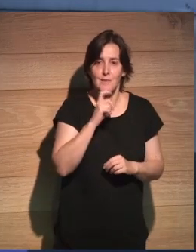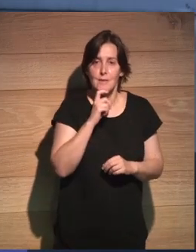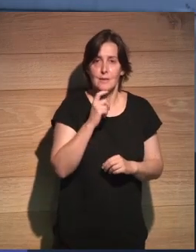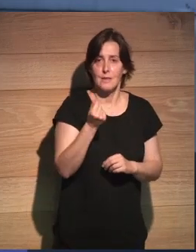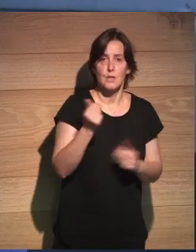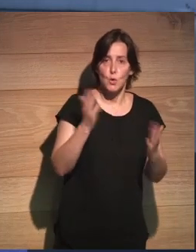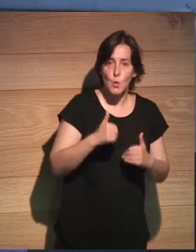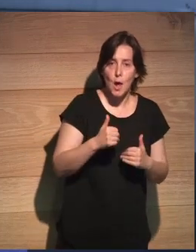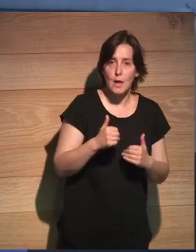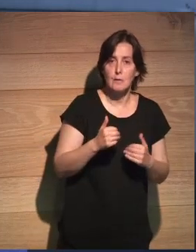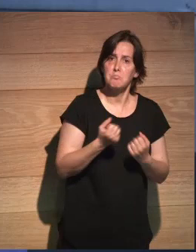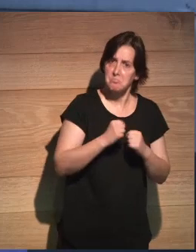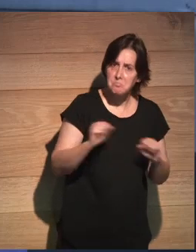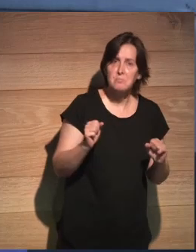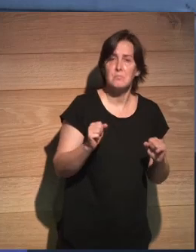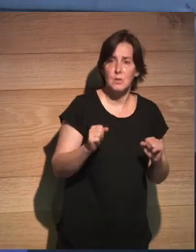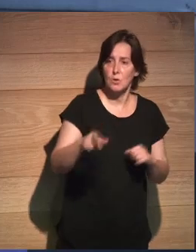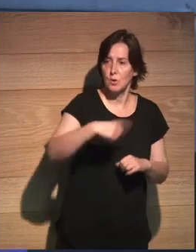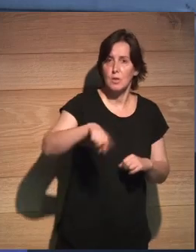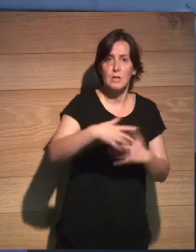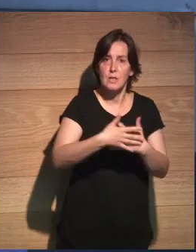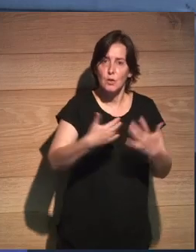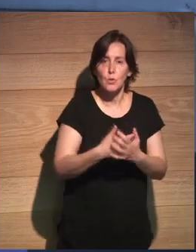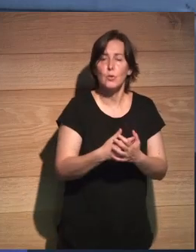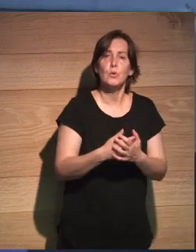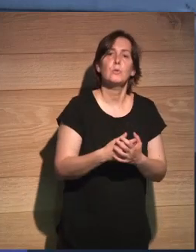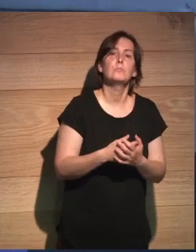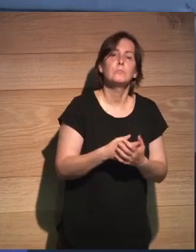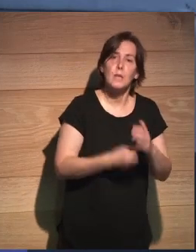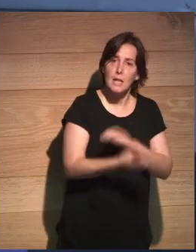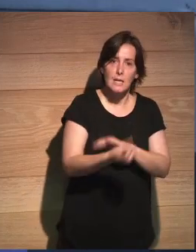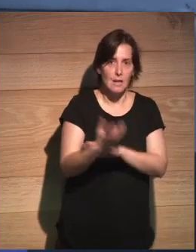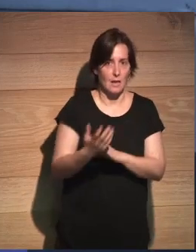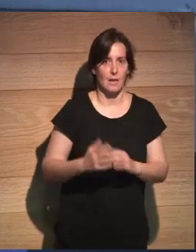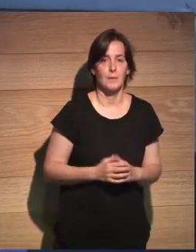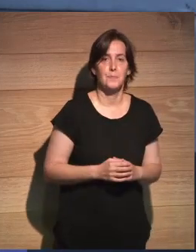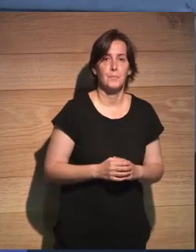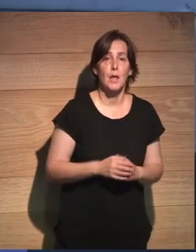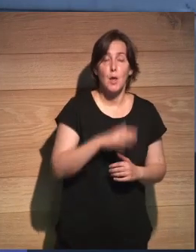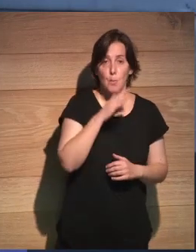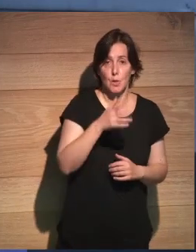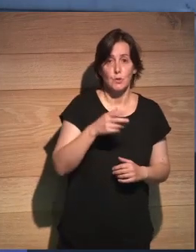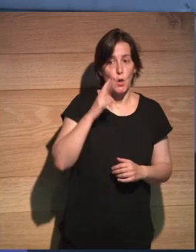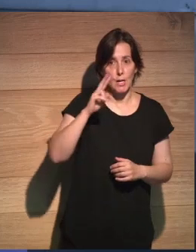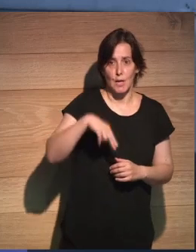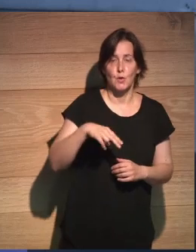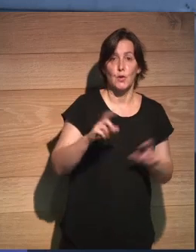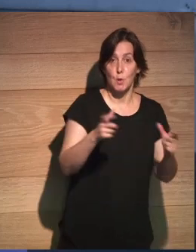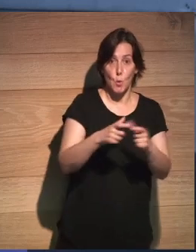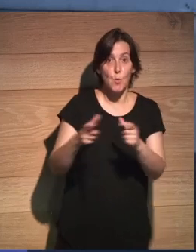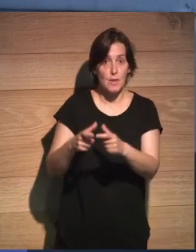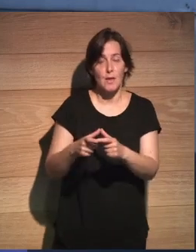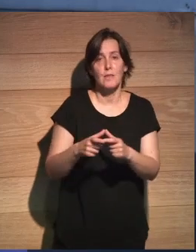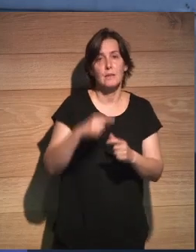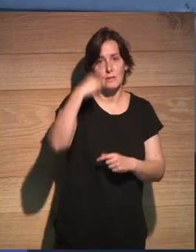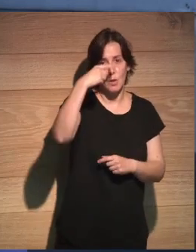recursos, y sin embargo, pues entre todos hemos contribuido a que se creen, y desde aquí, desde luego, mi reconocimiento a esas unidades de cultura